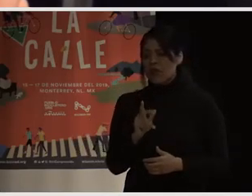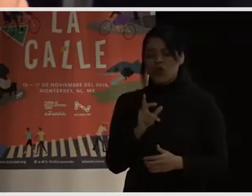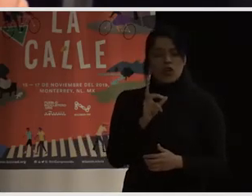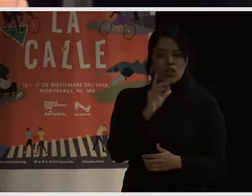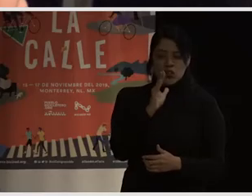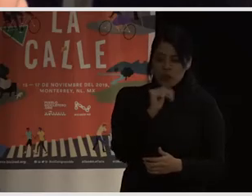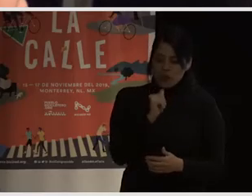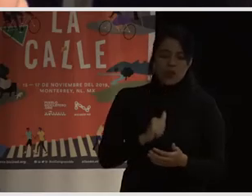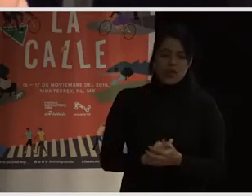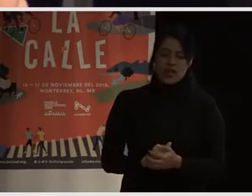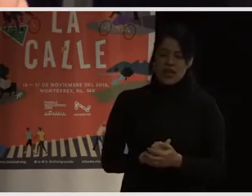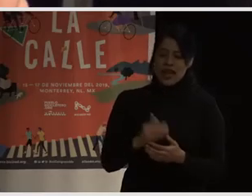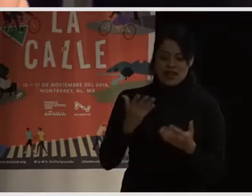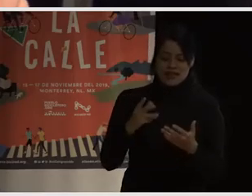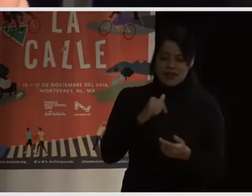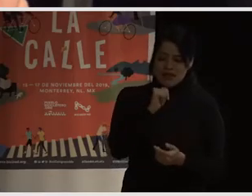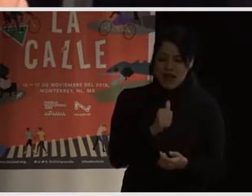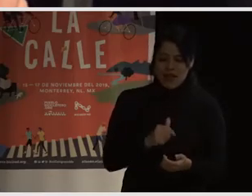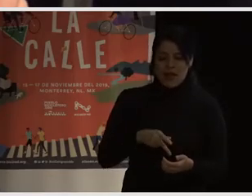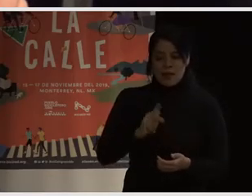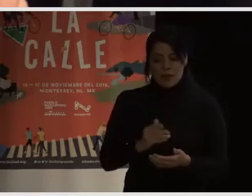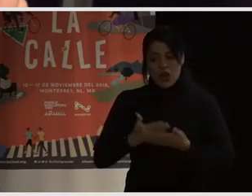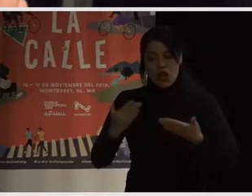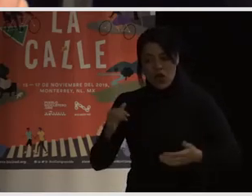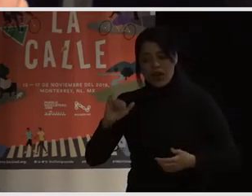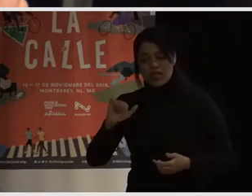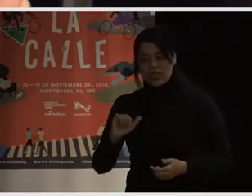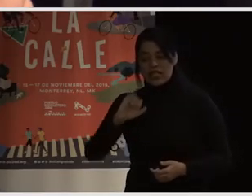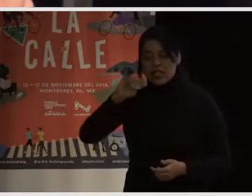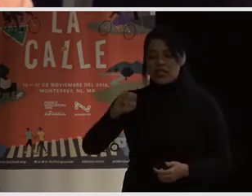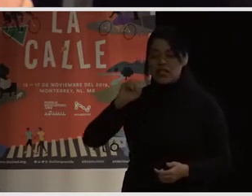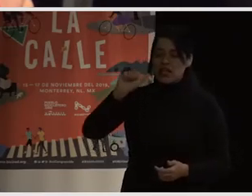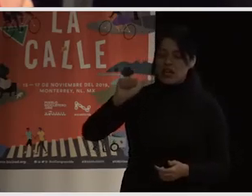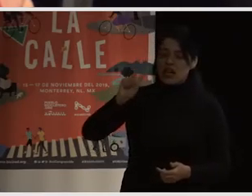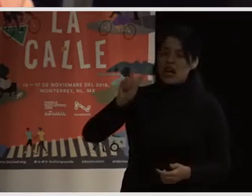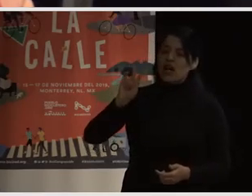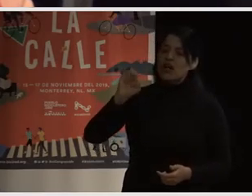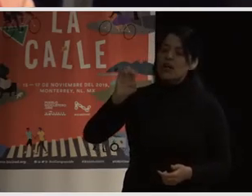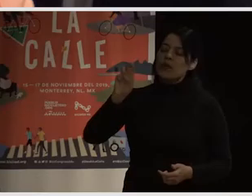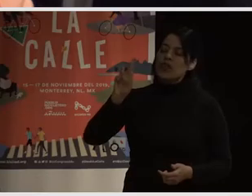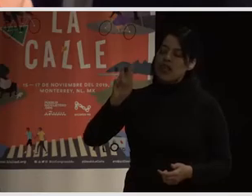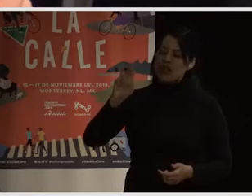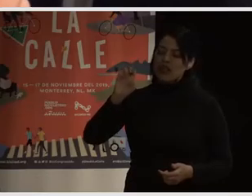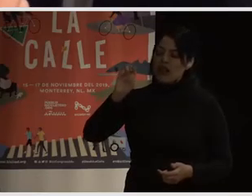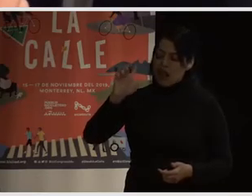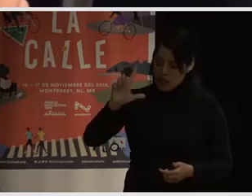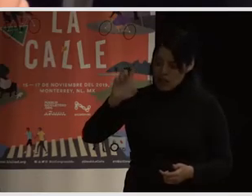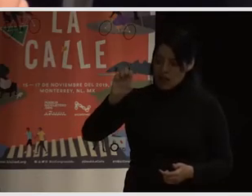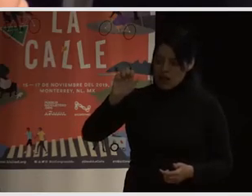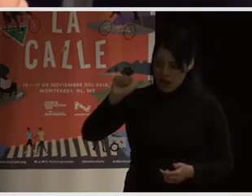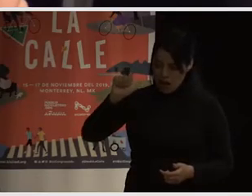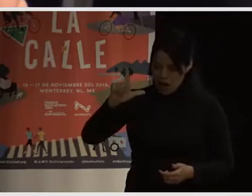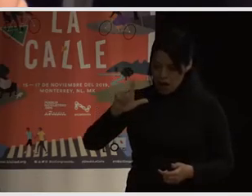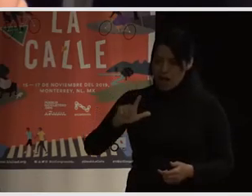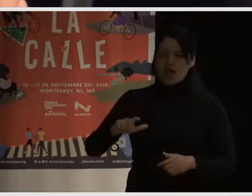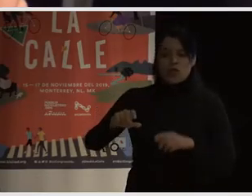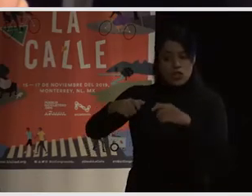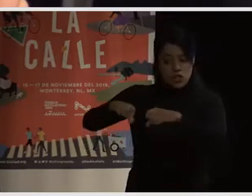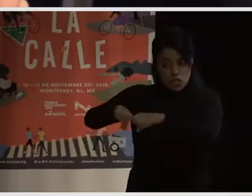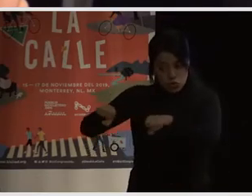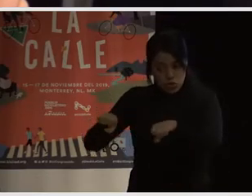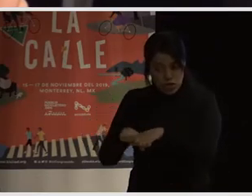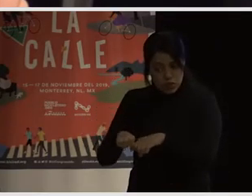director de movilidad el arquitecto y urbanista javier leal que realmente ha hecho un trabajo impresionante en este año él y su equipo para